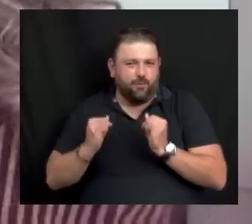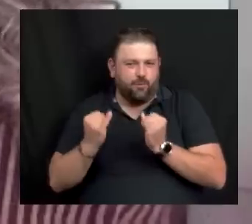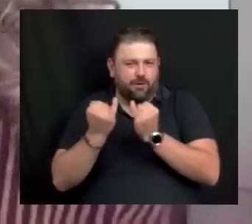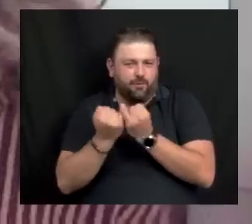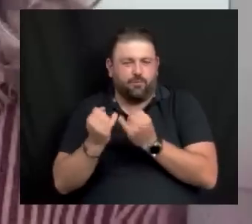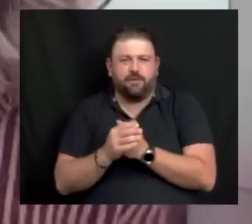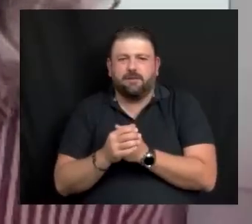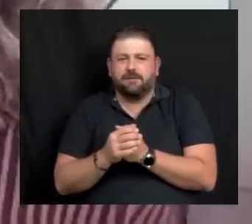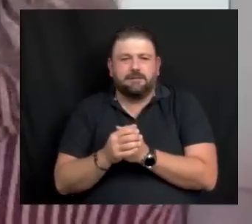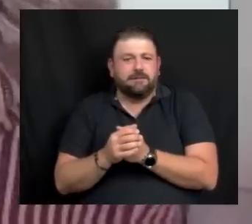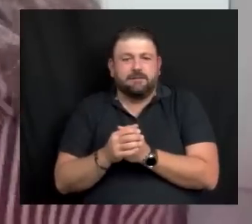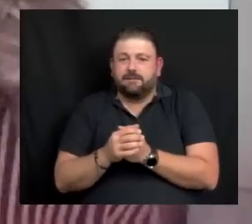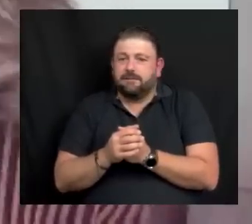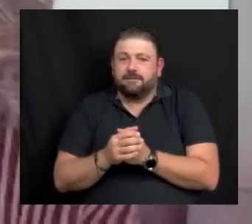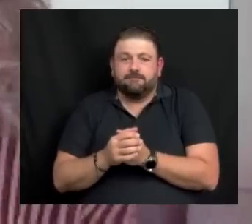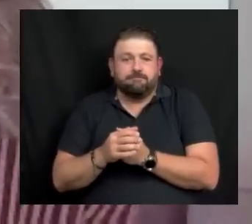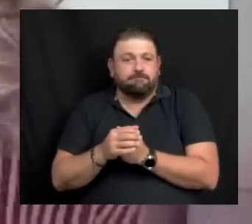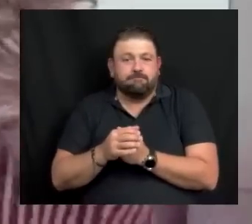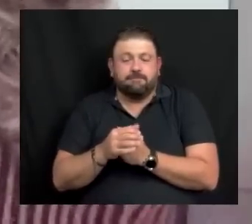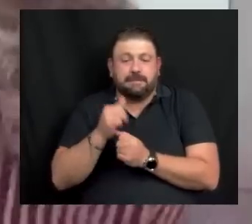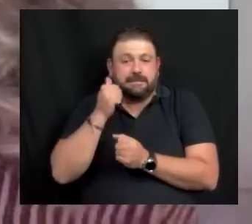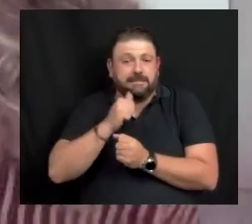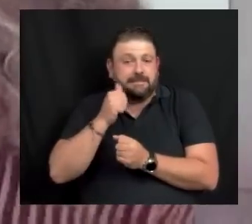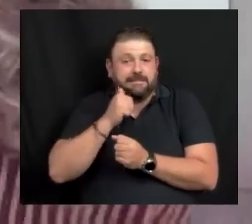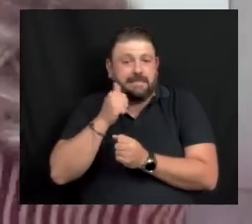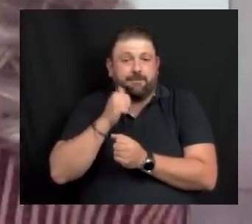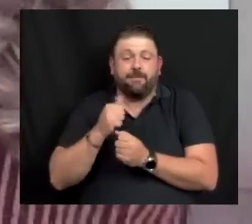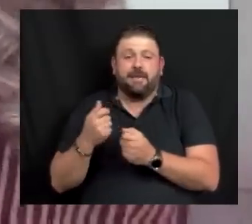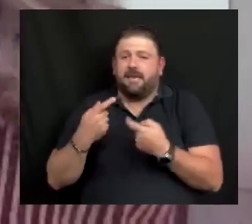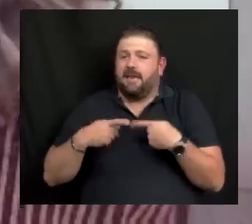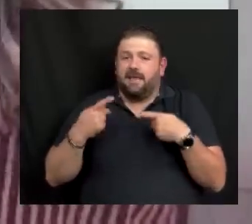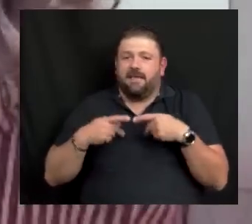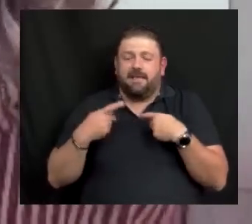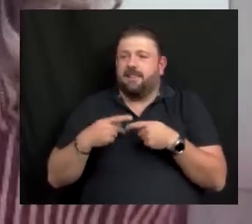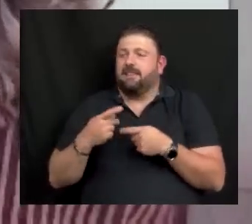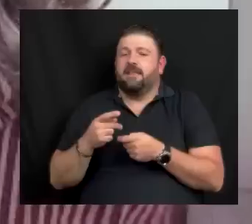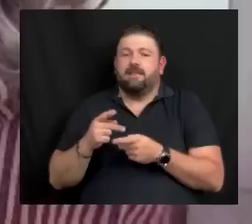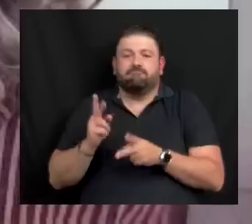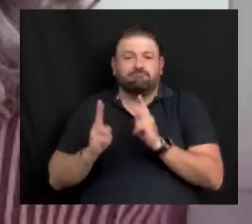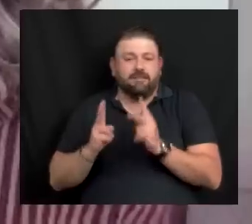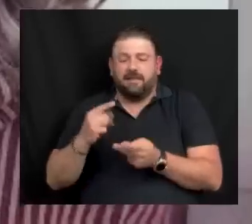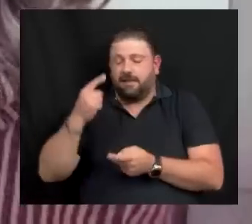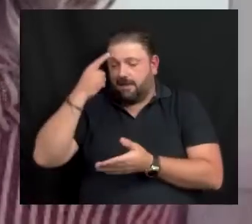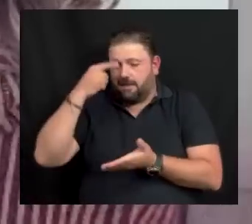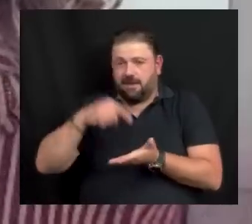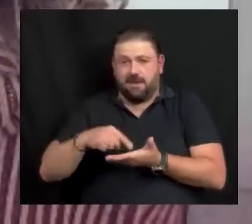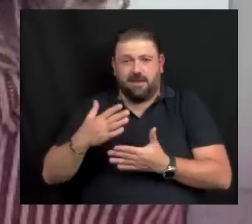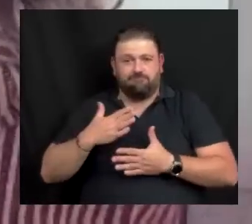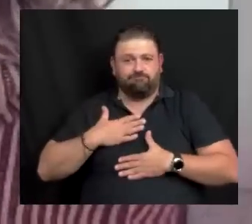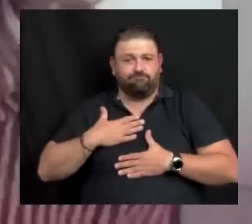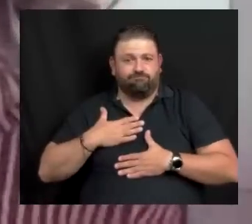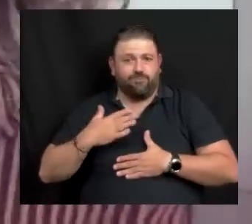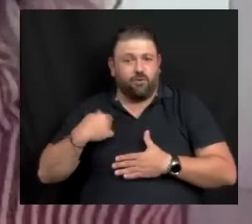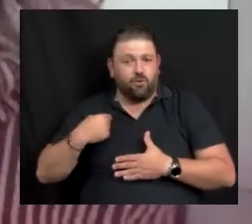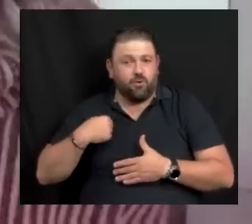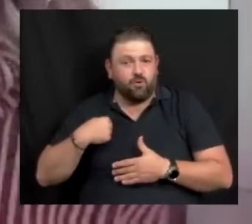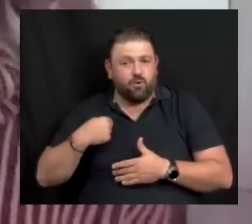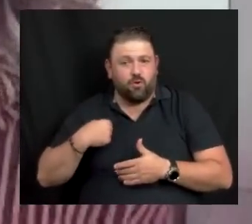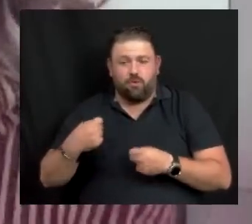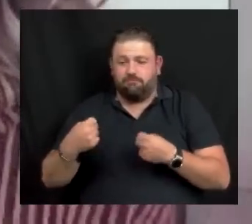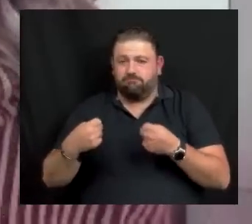ti que a todo. Que tu propuesta, así es. Que tu propuesta, primero te cree a ti, y te cree principalmente por cómo se lo